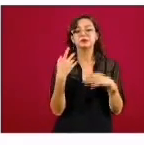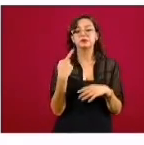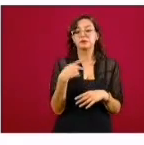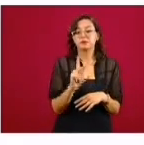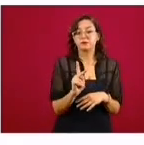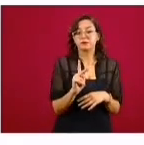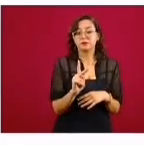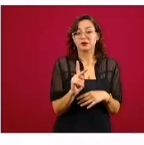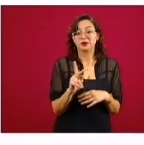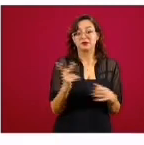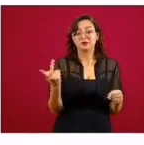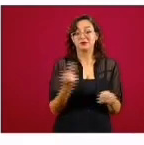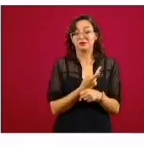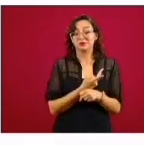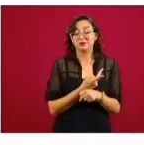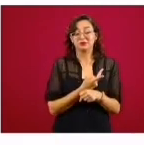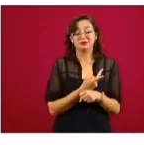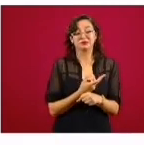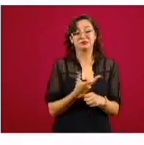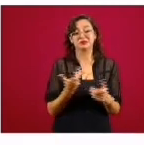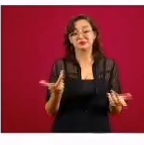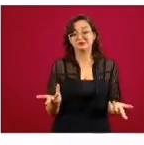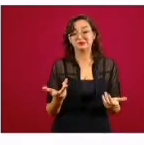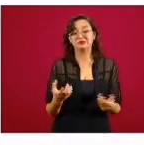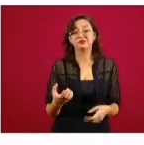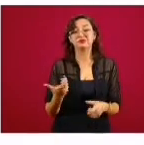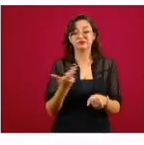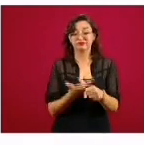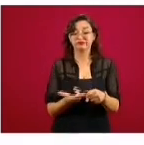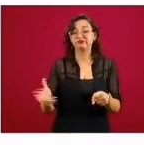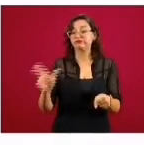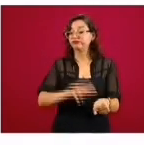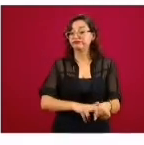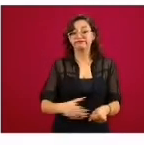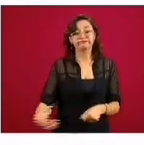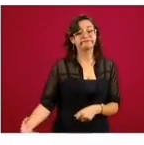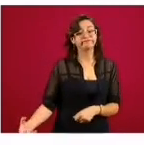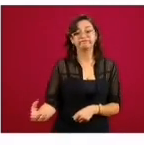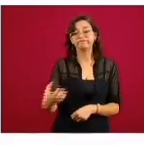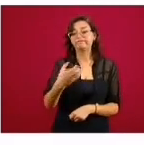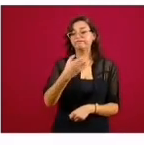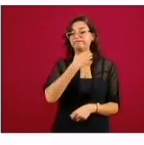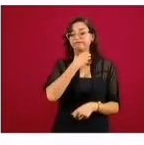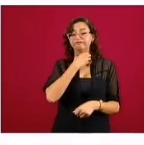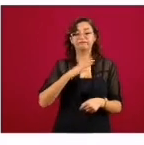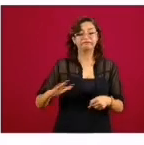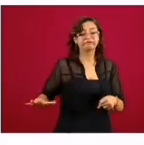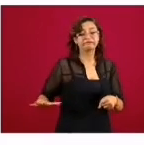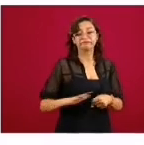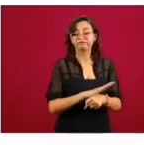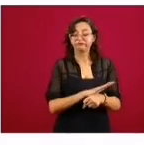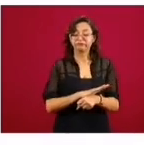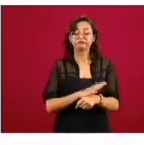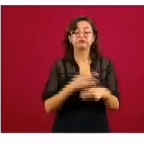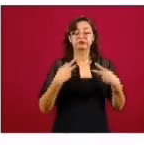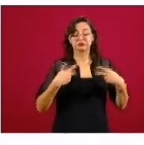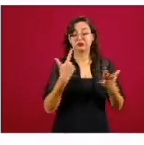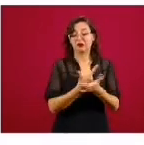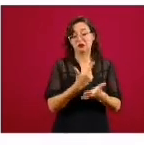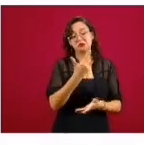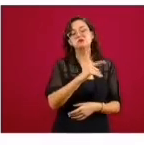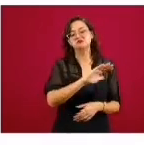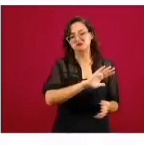con una consecuencia muy importante en la saturación de los hospitales, por supuesto, también los casos graves y la